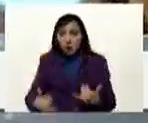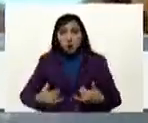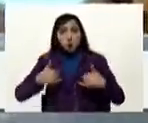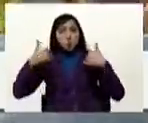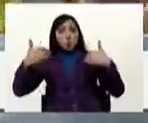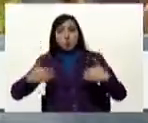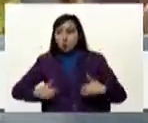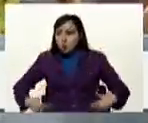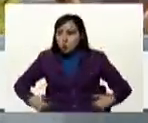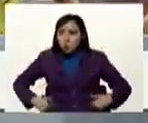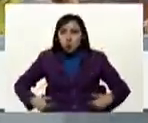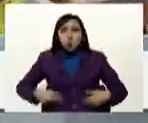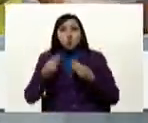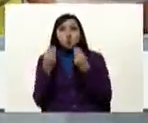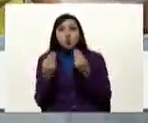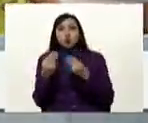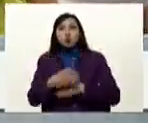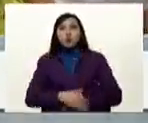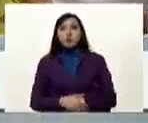con esfuerzo,